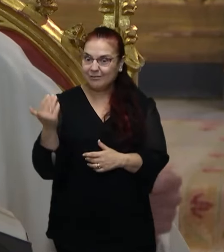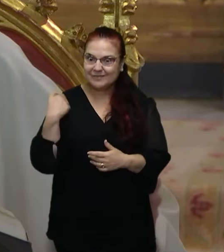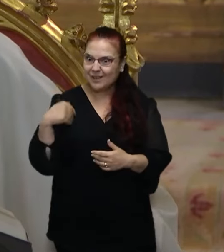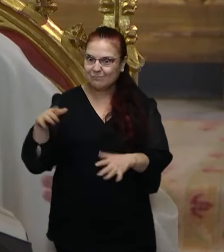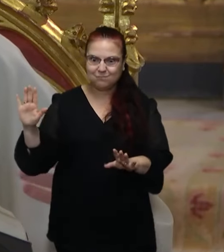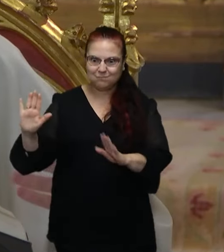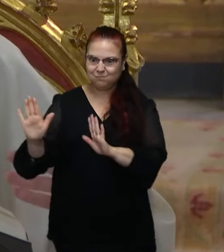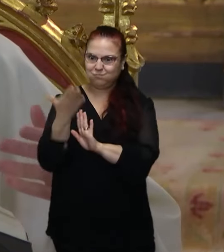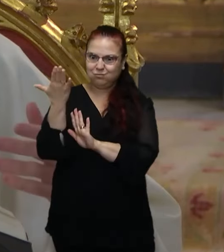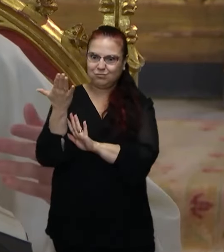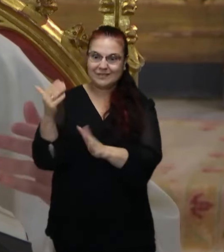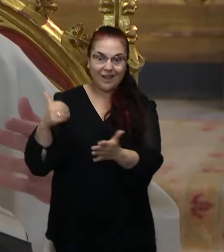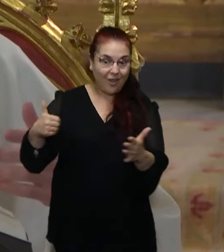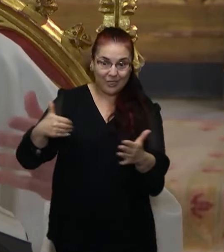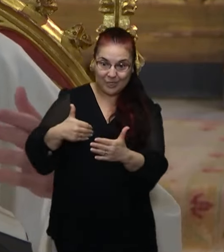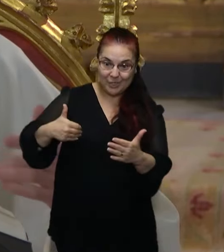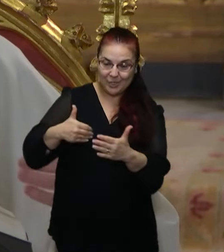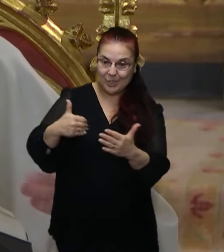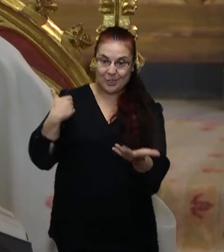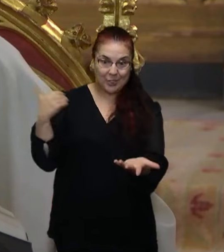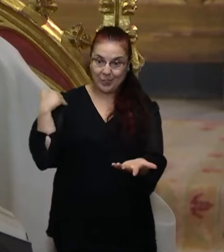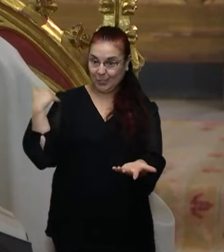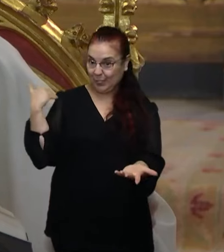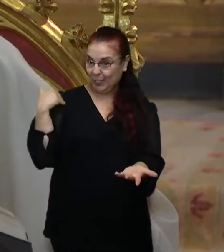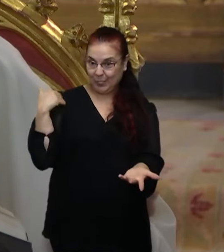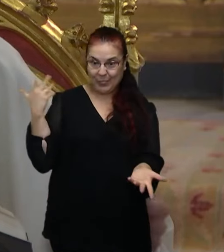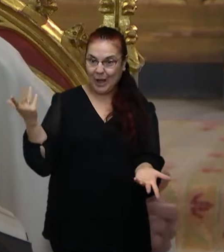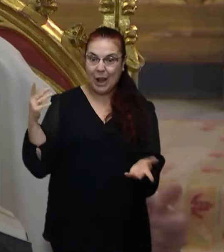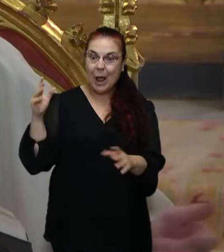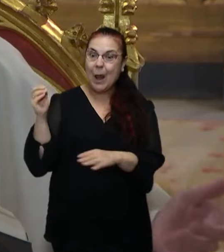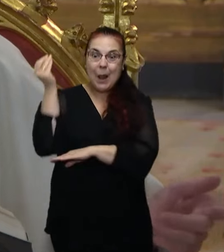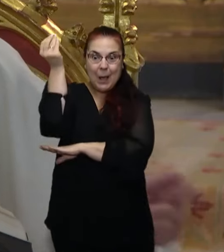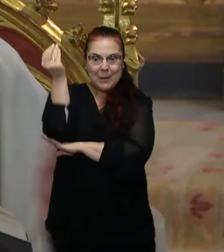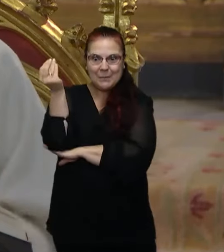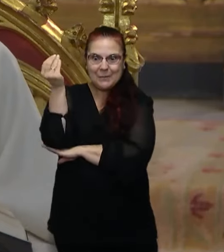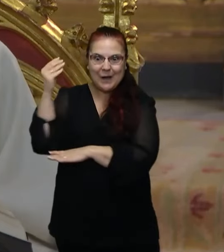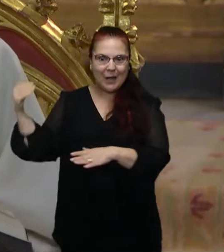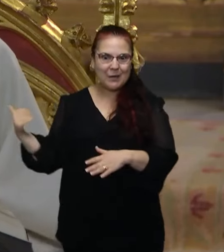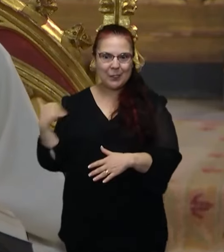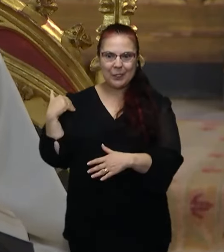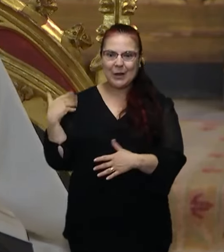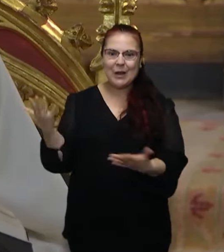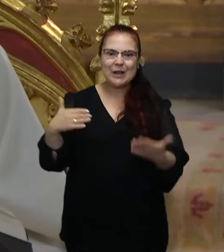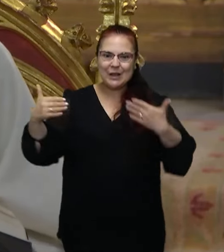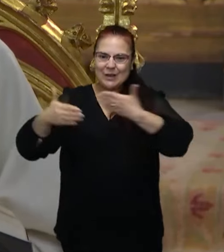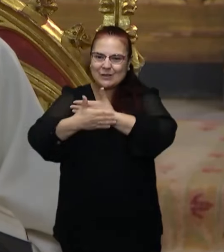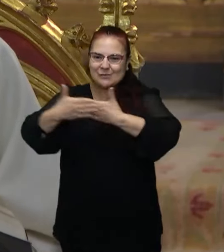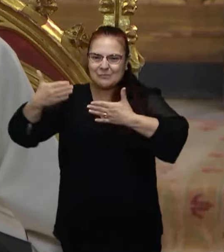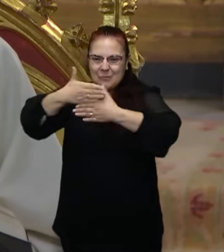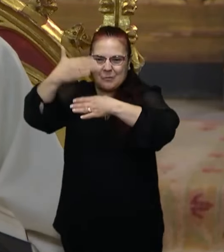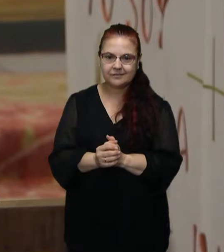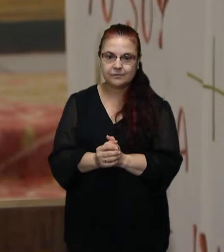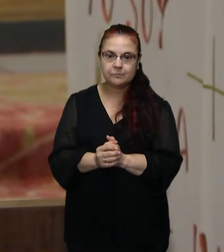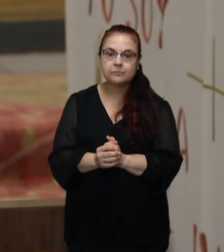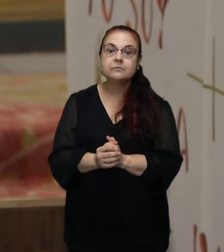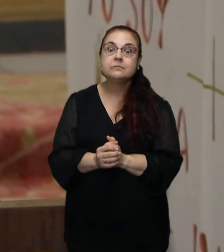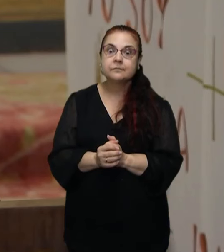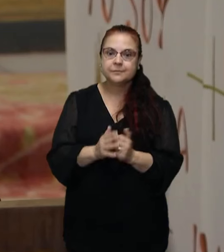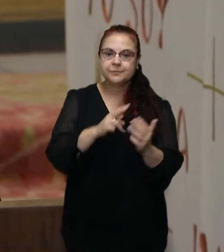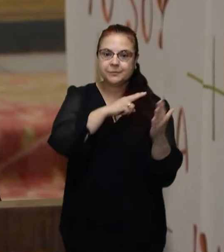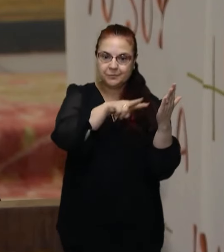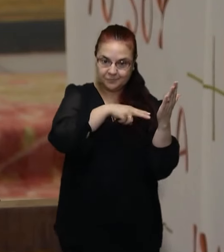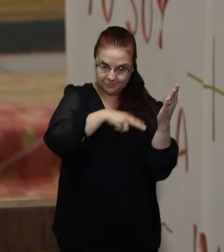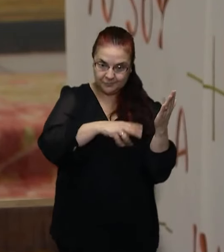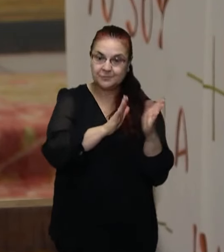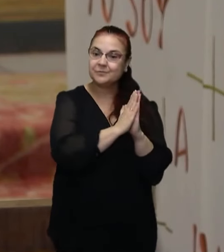aparecerse, cuya imagen acababa de aparecerse, de descubrirse en los muros de la ciudad. Lectura